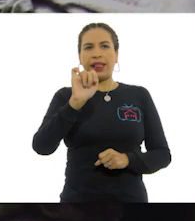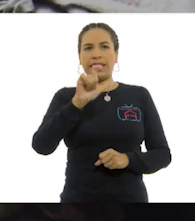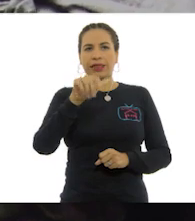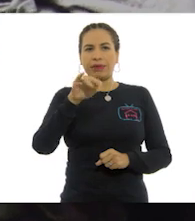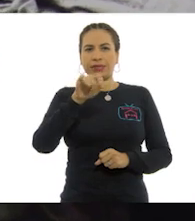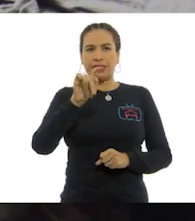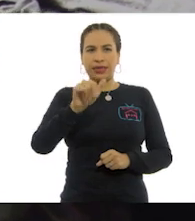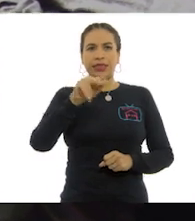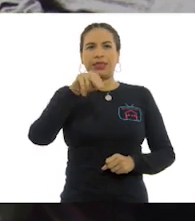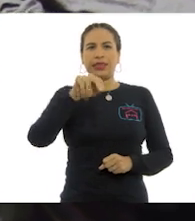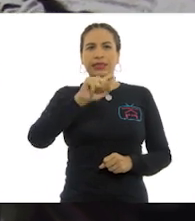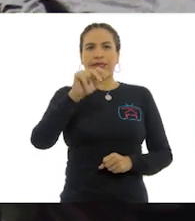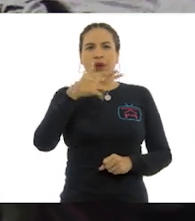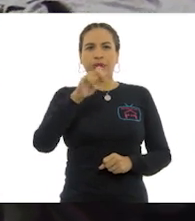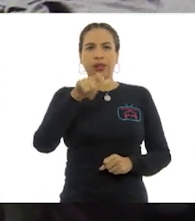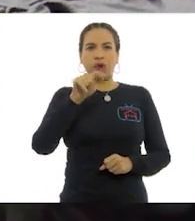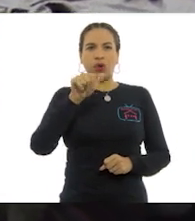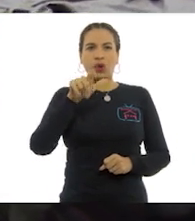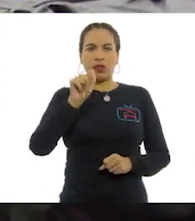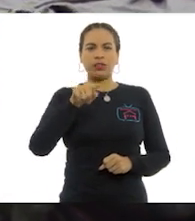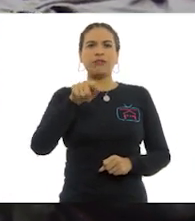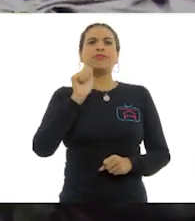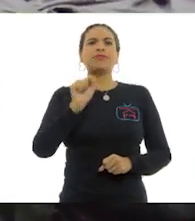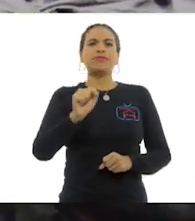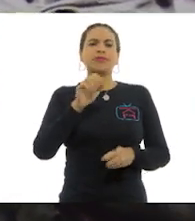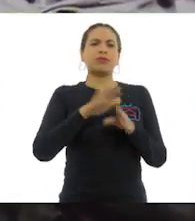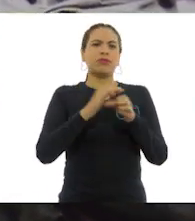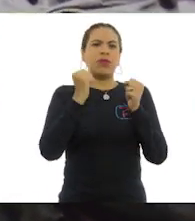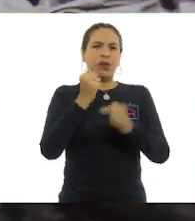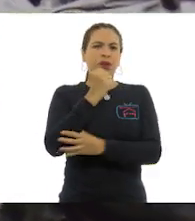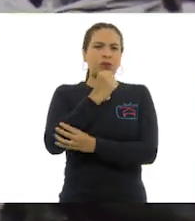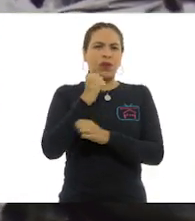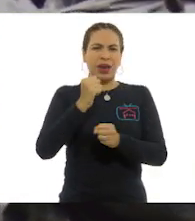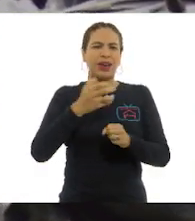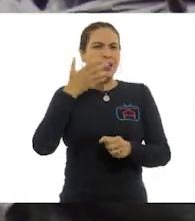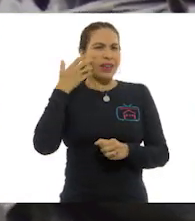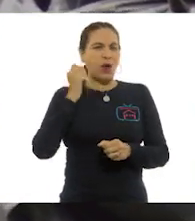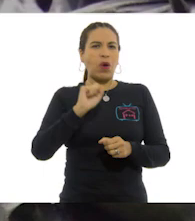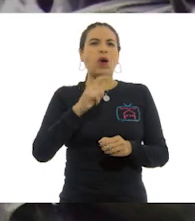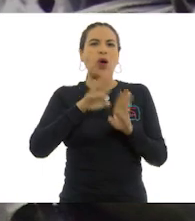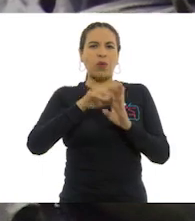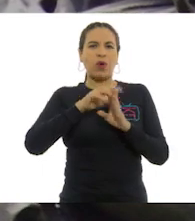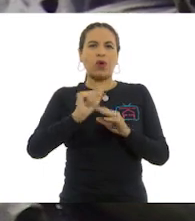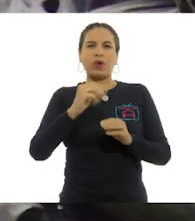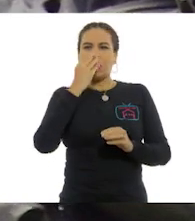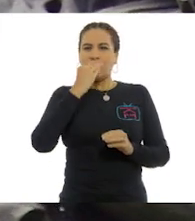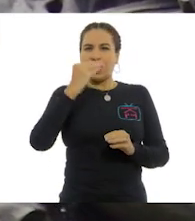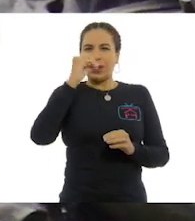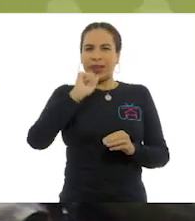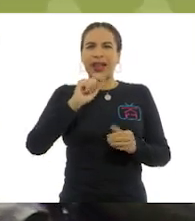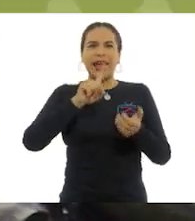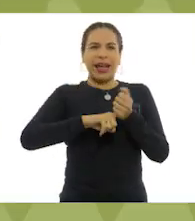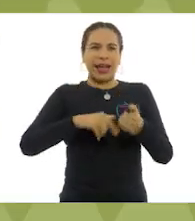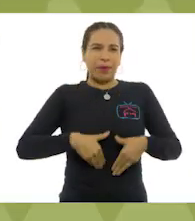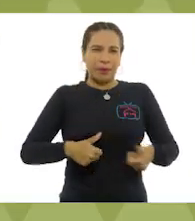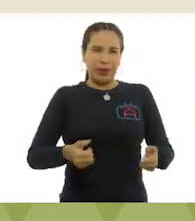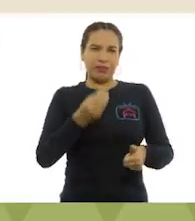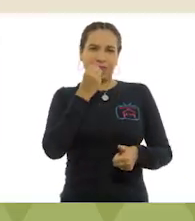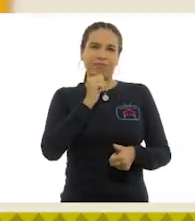Acolmitztli-Nezahualcóyotl, que quiere decir brazo o fuerza de león, y coyote hambriento o en ayuno.